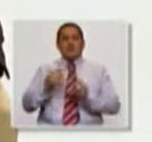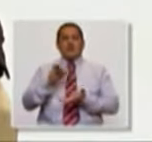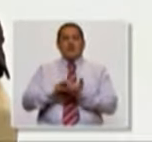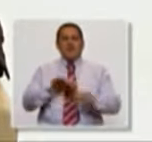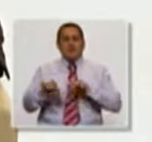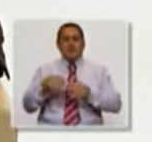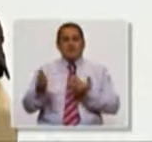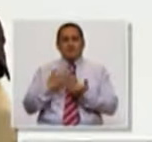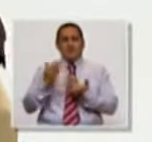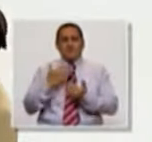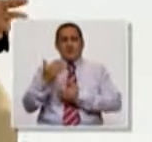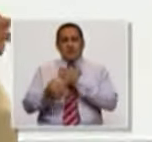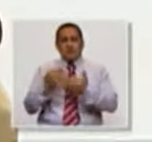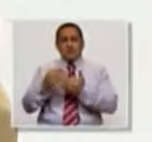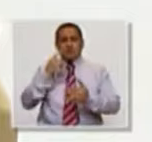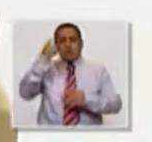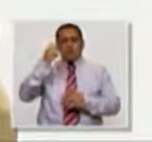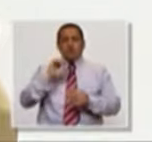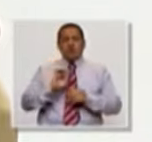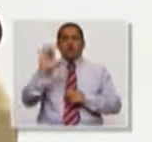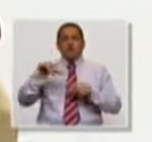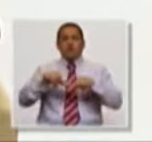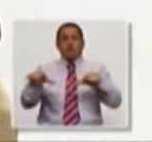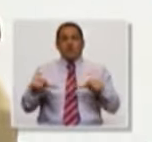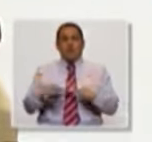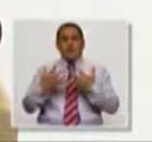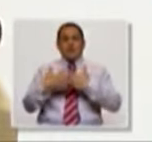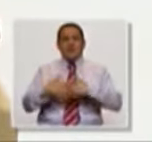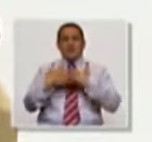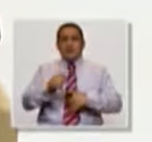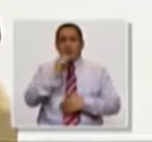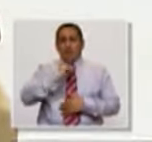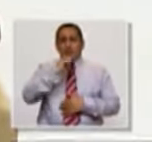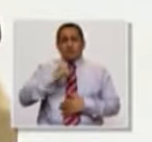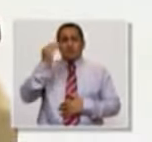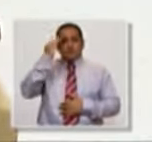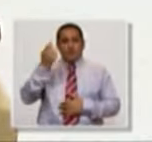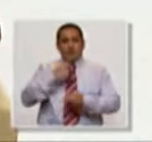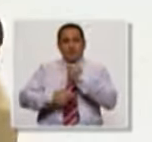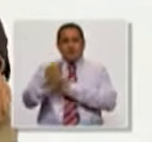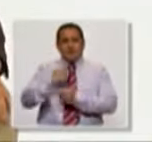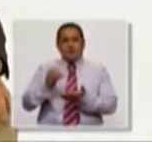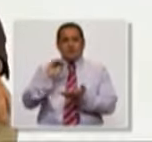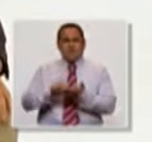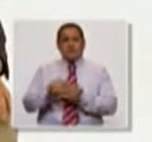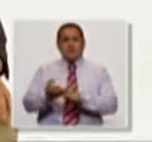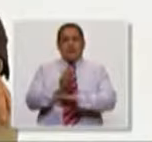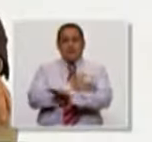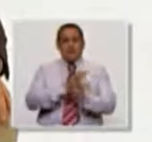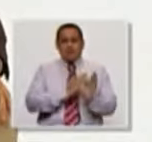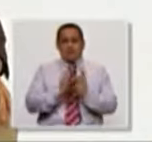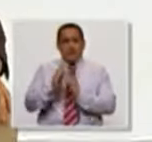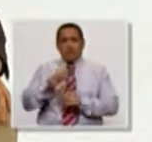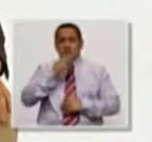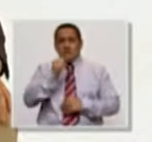relativamente fácil, por ejemplo, y pensemos en otro ámbito. Las empresas de helado saben que en verano van a vender más, entonces tienen que prepararse desde